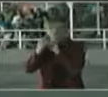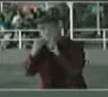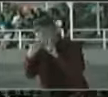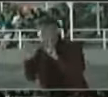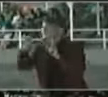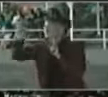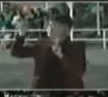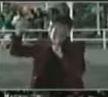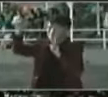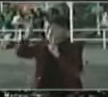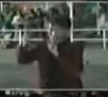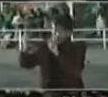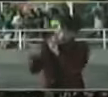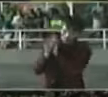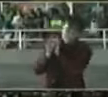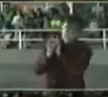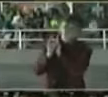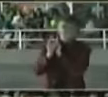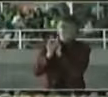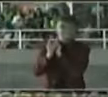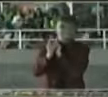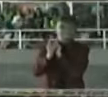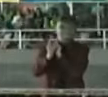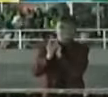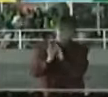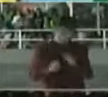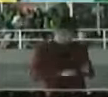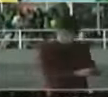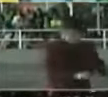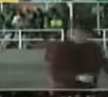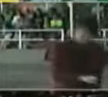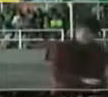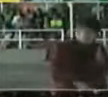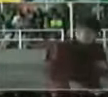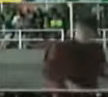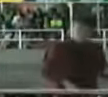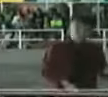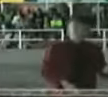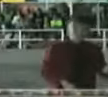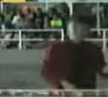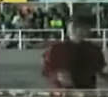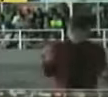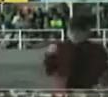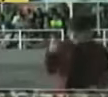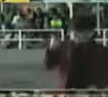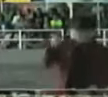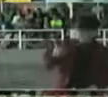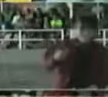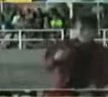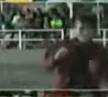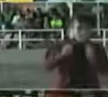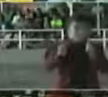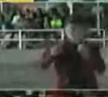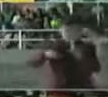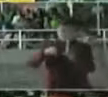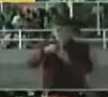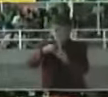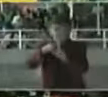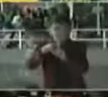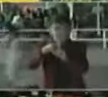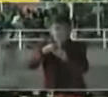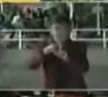por él. Lo que ellos no sabían era que lo único que pasaría con la historia de la cruz es que todos